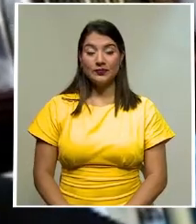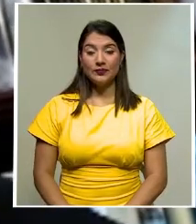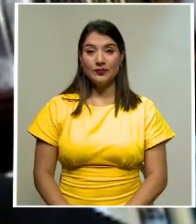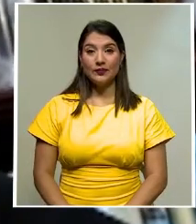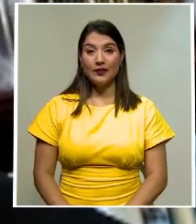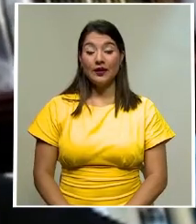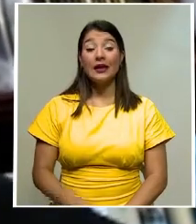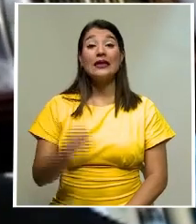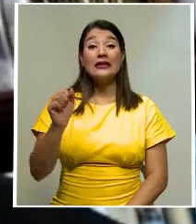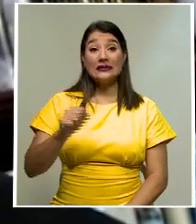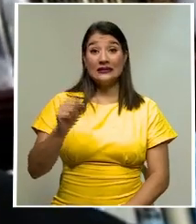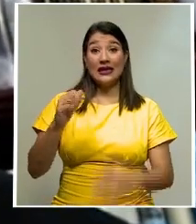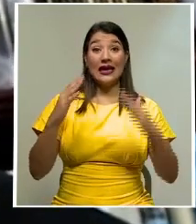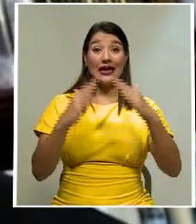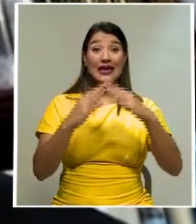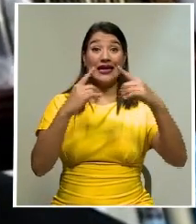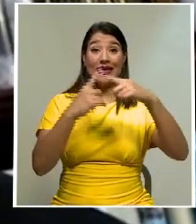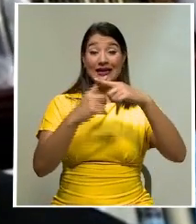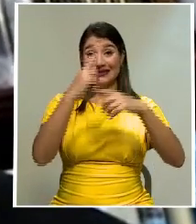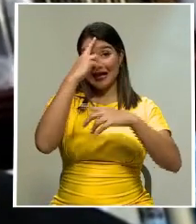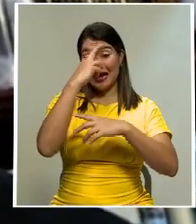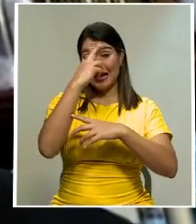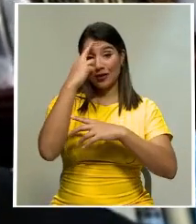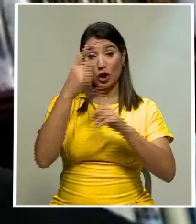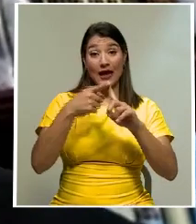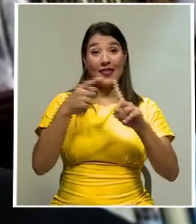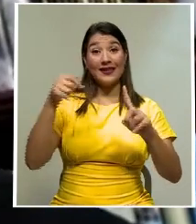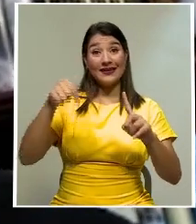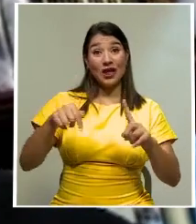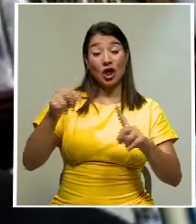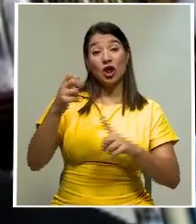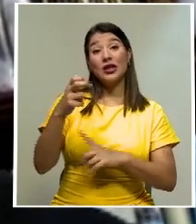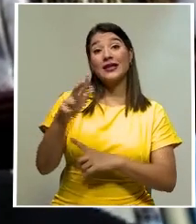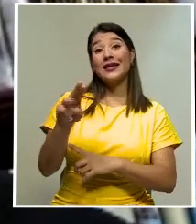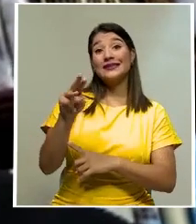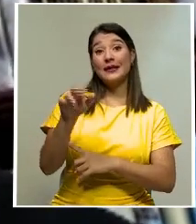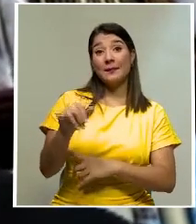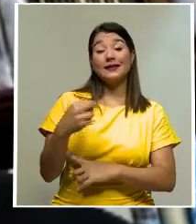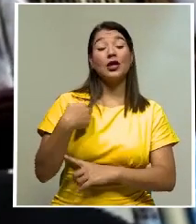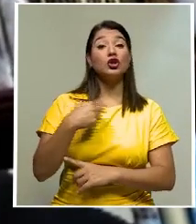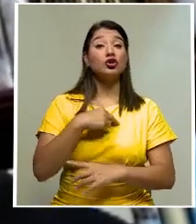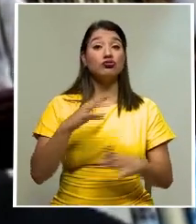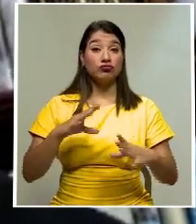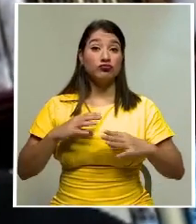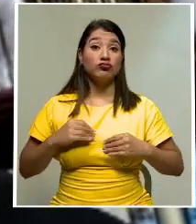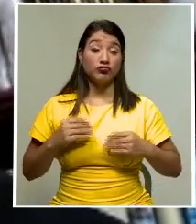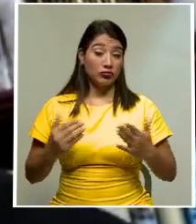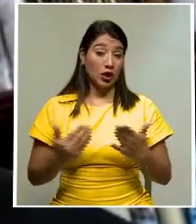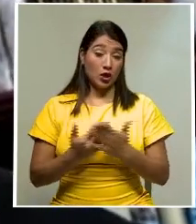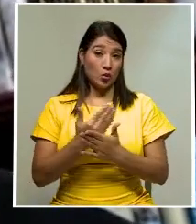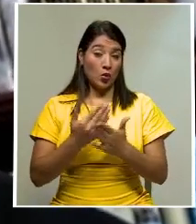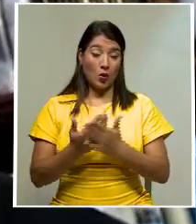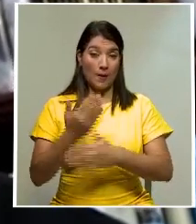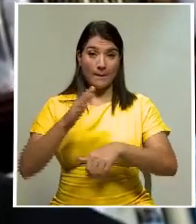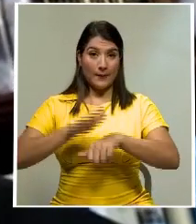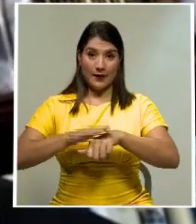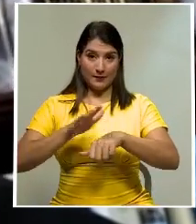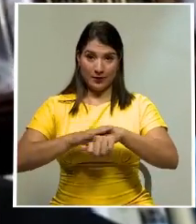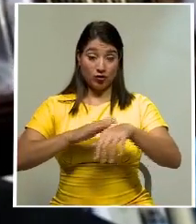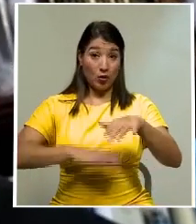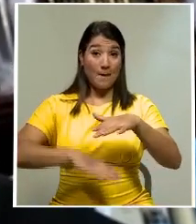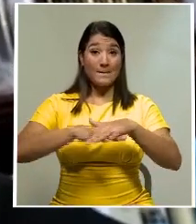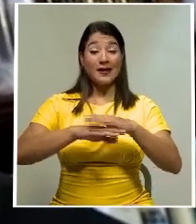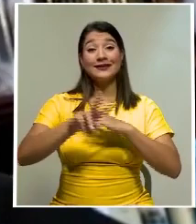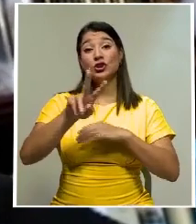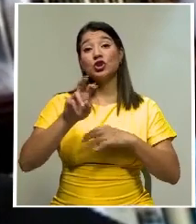En efecto, en la Iglesia Católica, a partir de hoy, 13 de mayo, asumimos el nuevo número de los aforos de